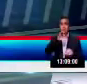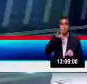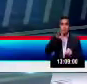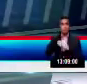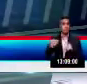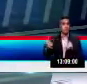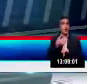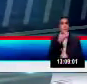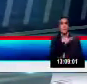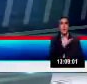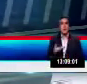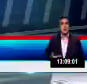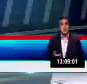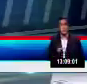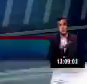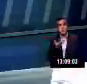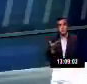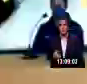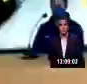a Carondelet. Veamos.